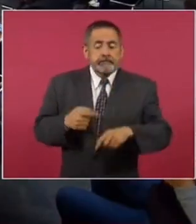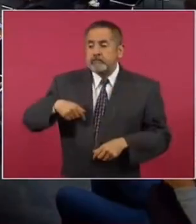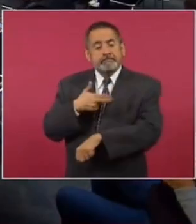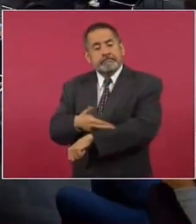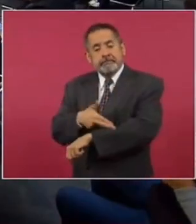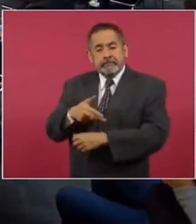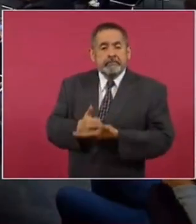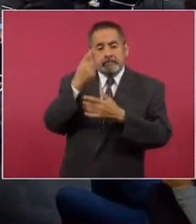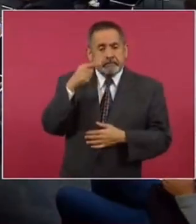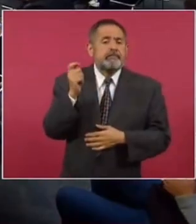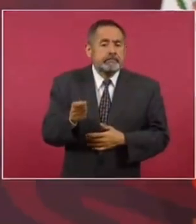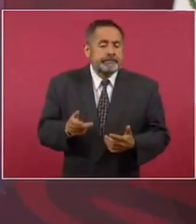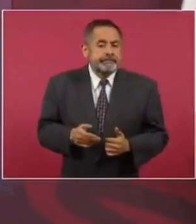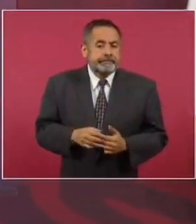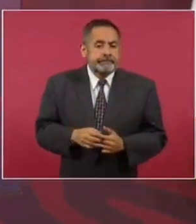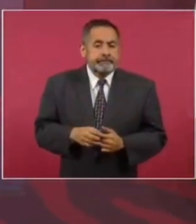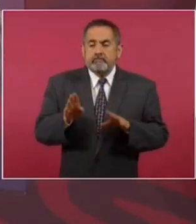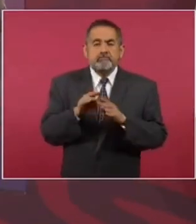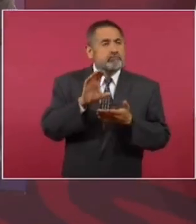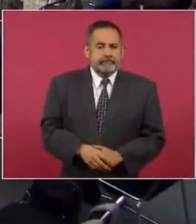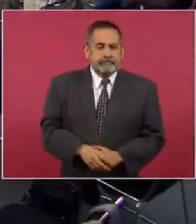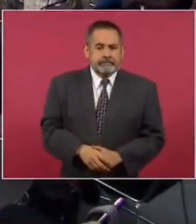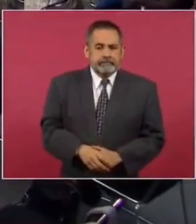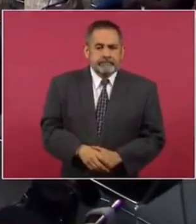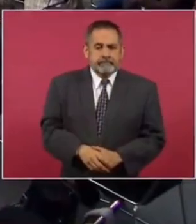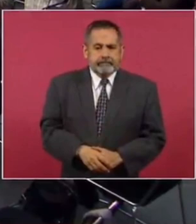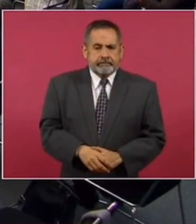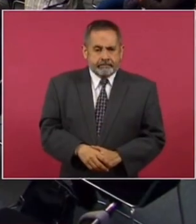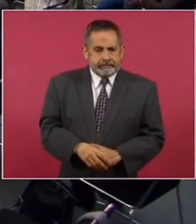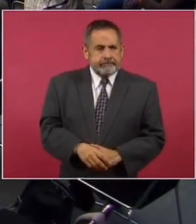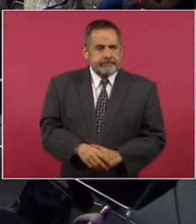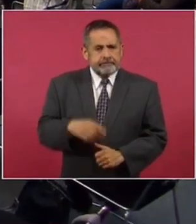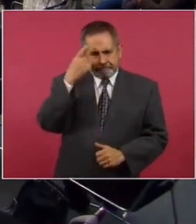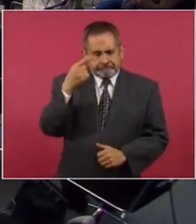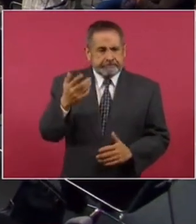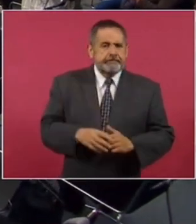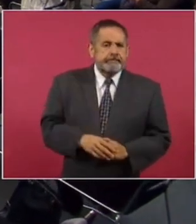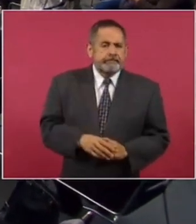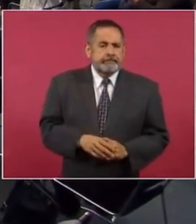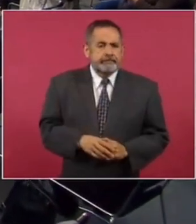trámites para que se destinen fondos, para que